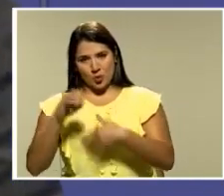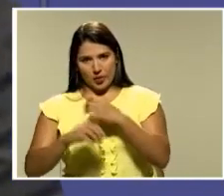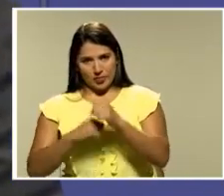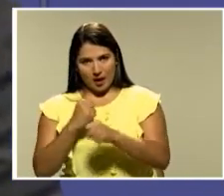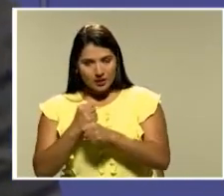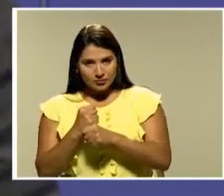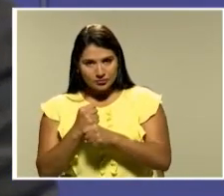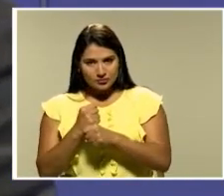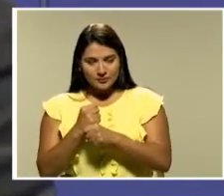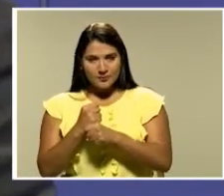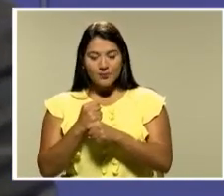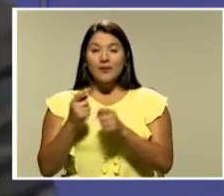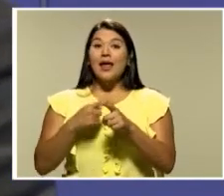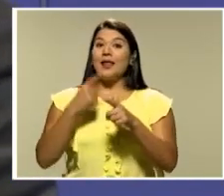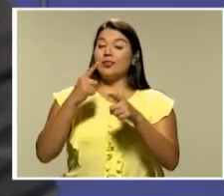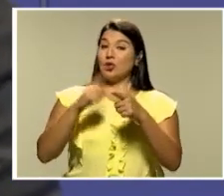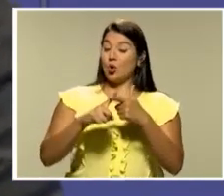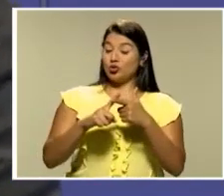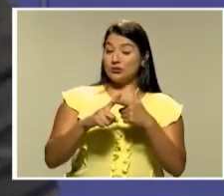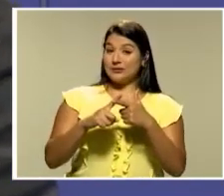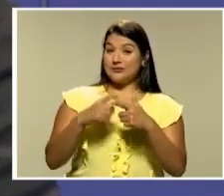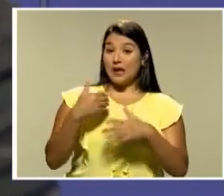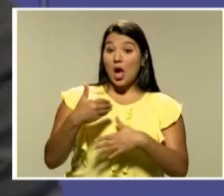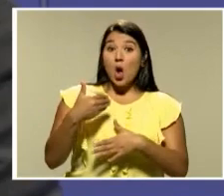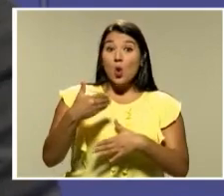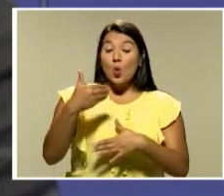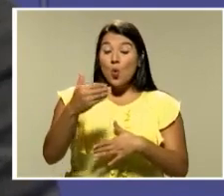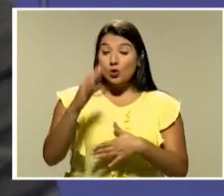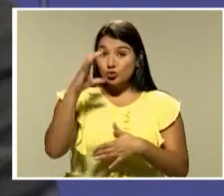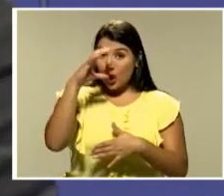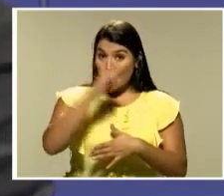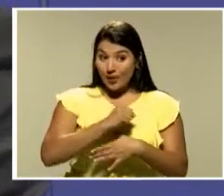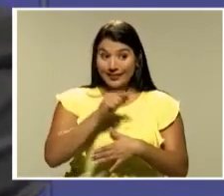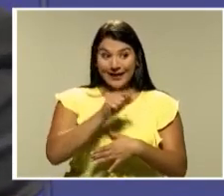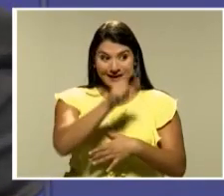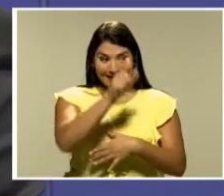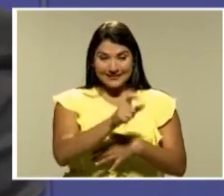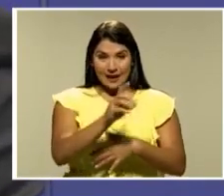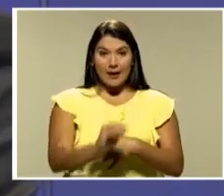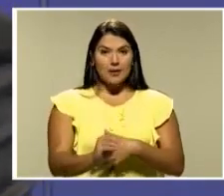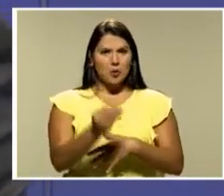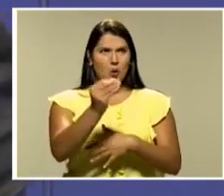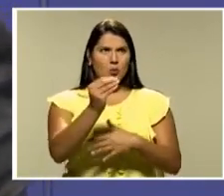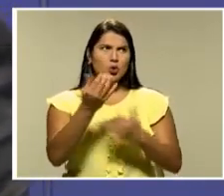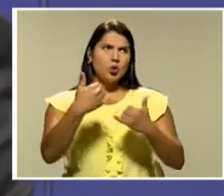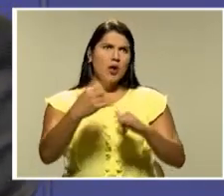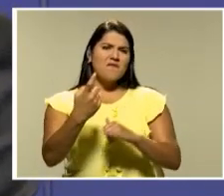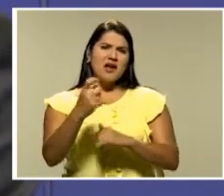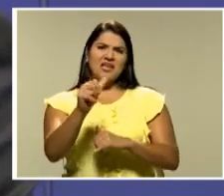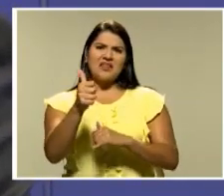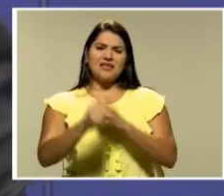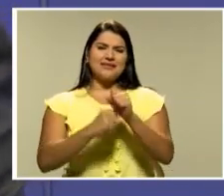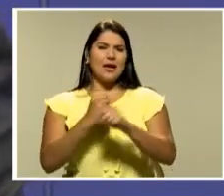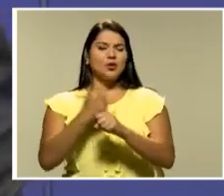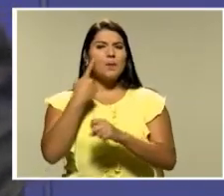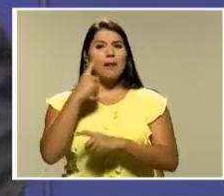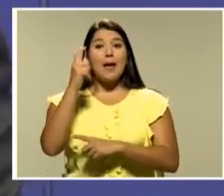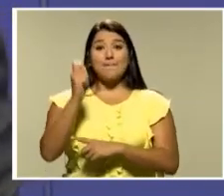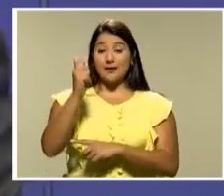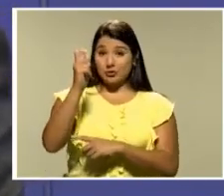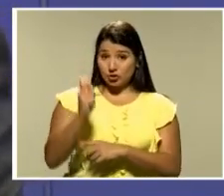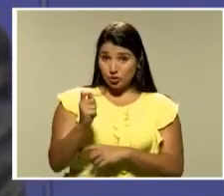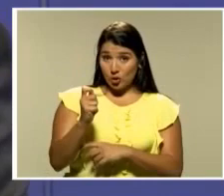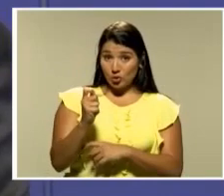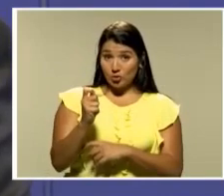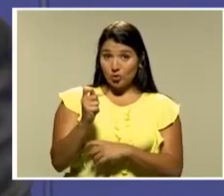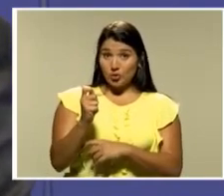claro, cuando te das cuenta, esa muchacha todavía le pueden faltar 10 años para pensionarse en